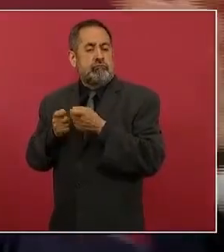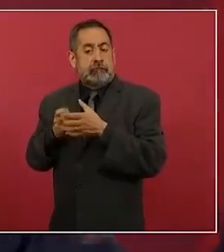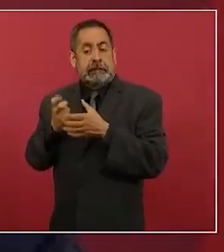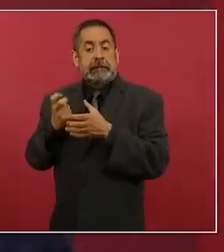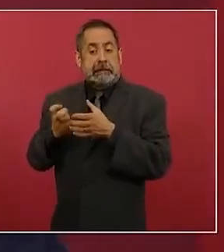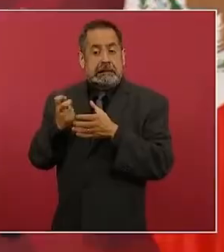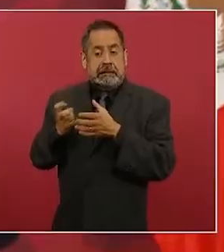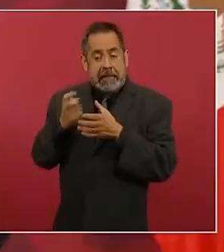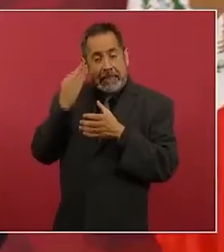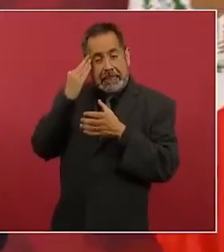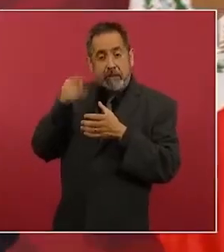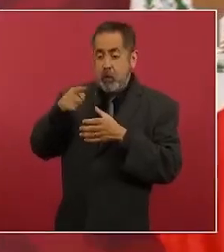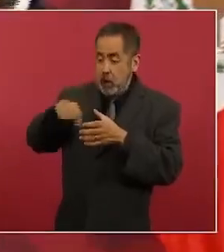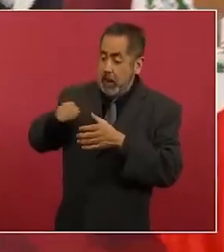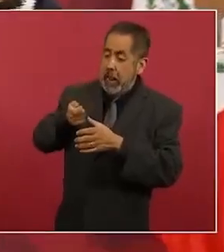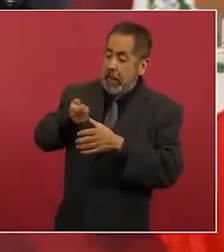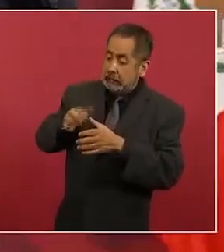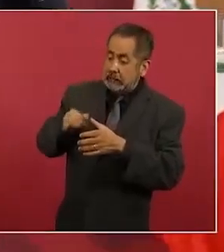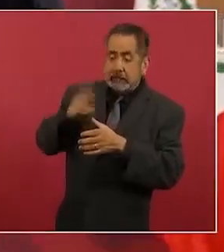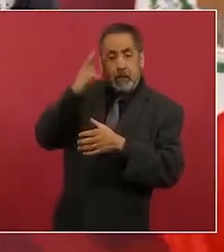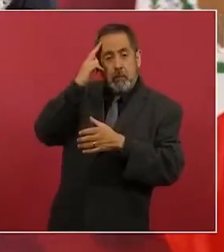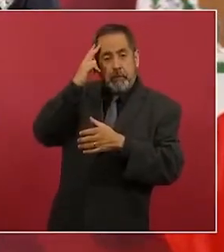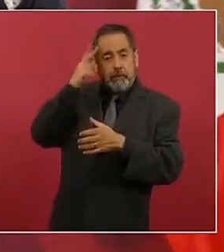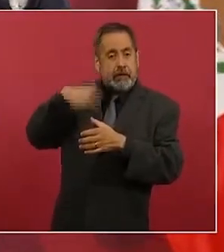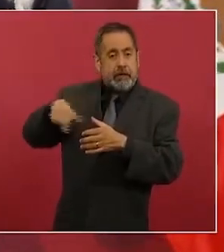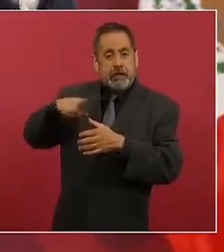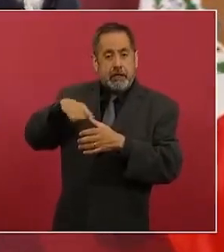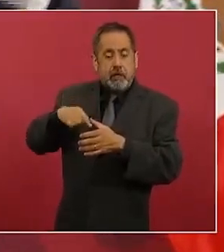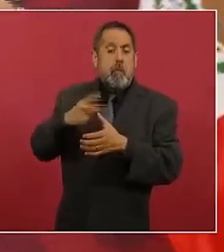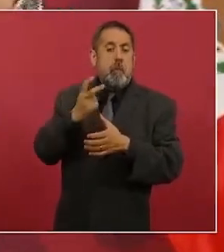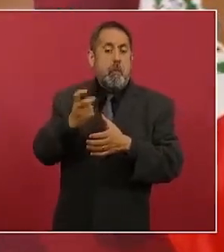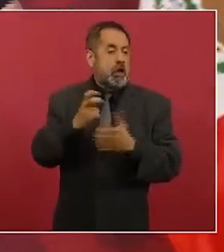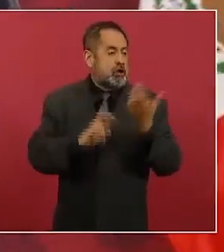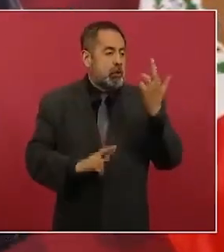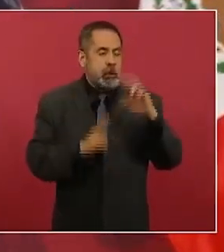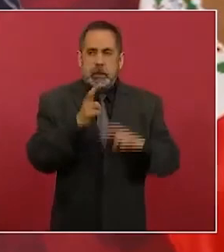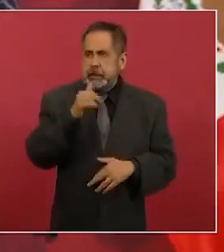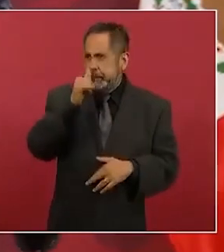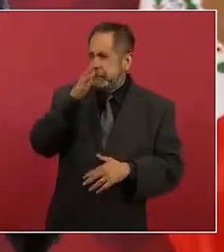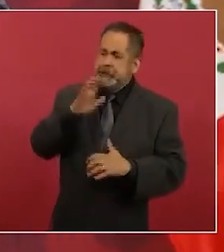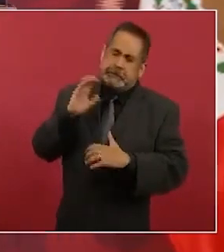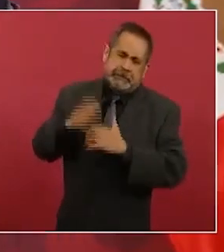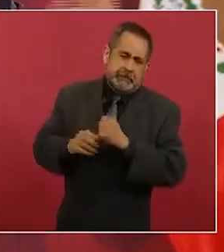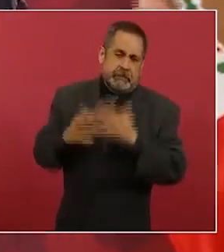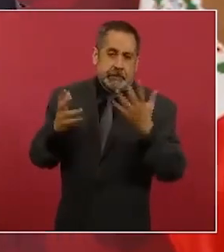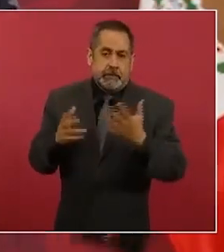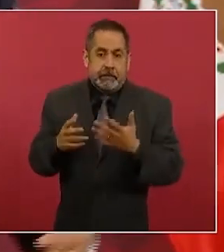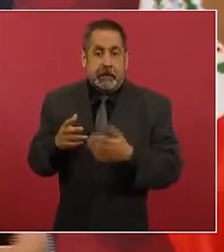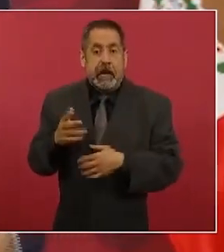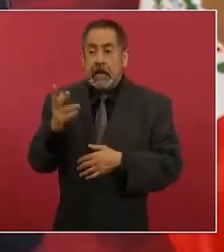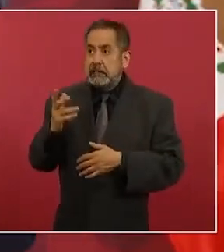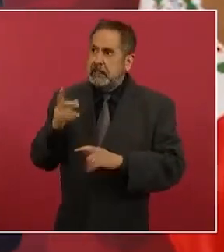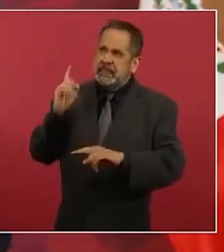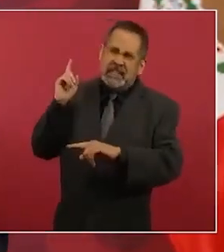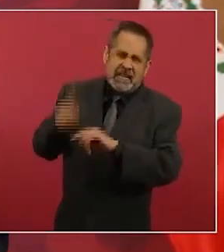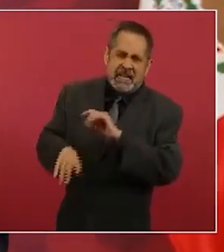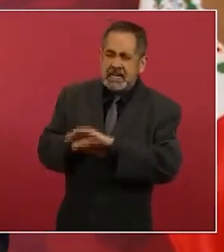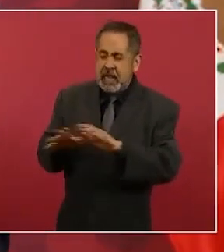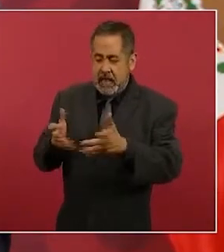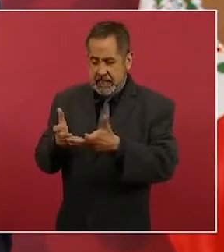Eso era el porfiriato y por eso fue la revolución. Y con la revolución se le entregó la tierra a los